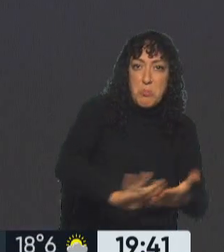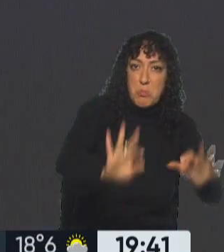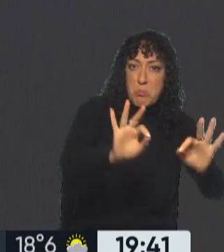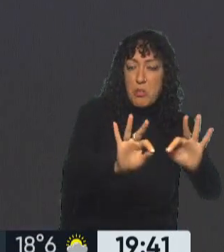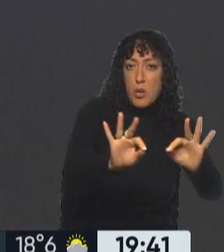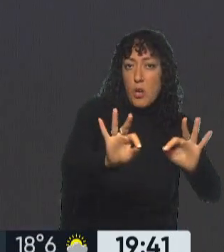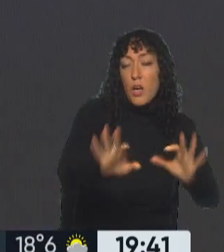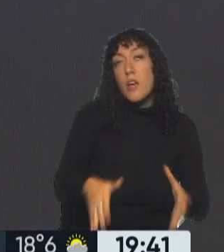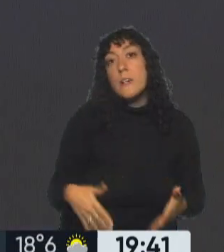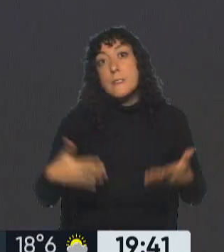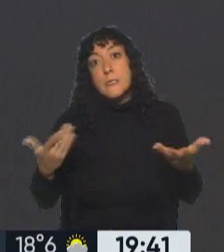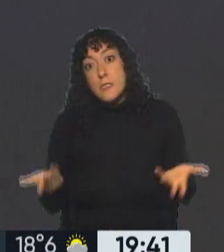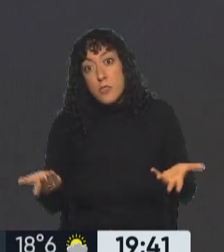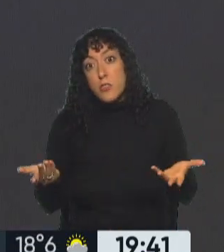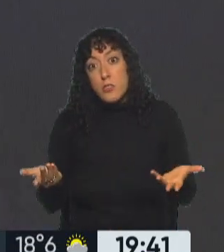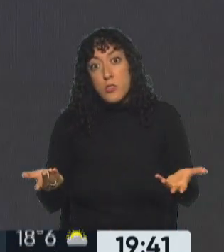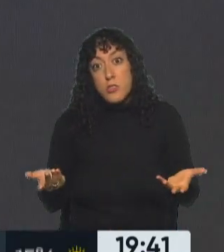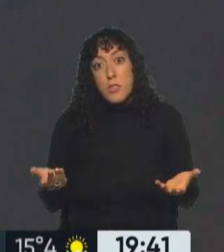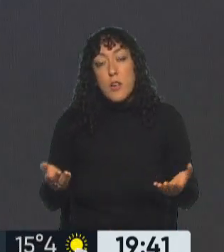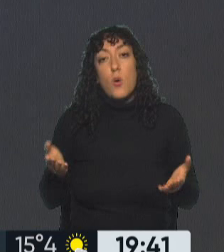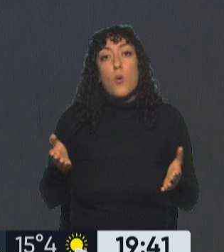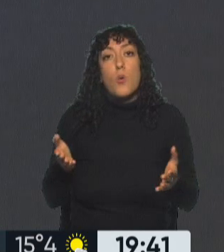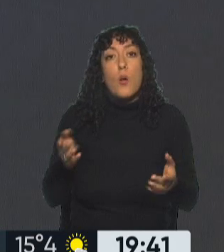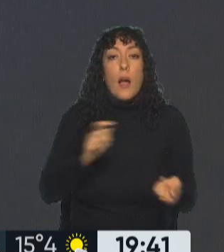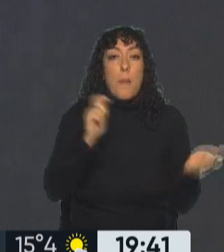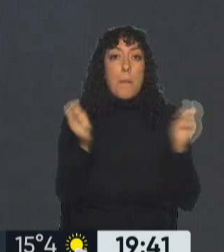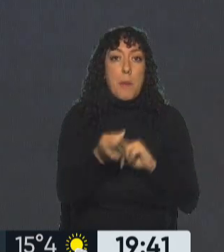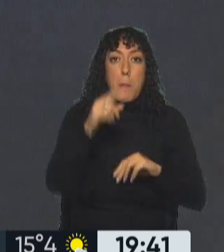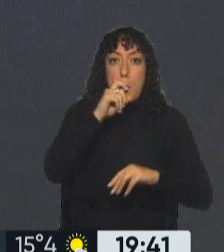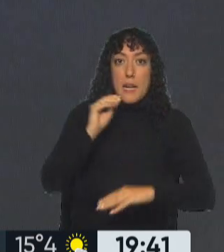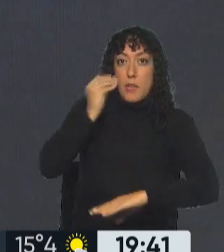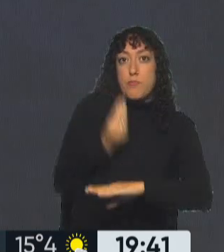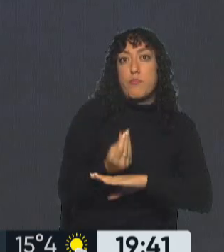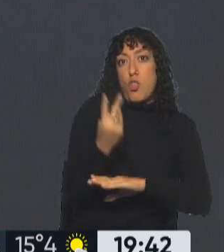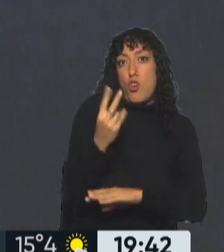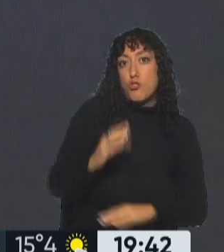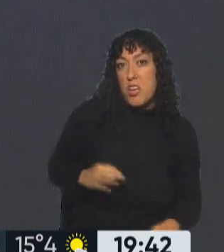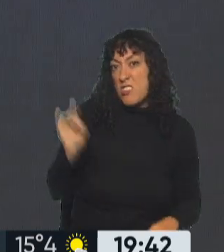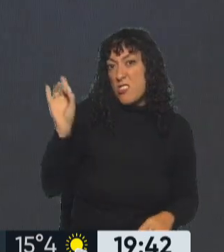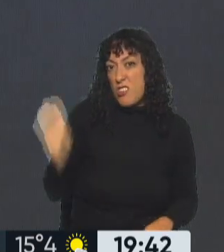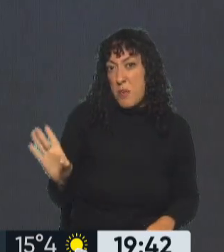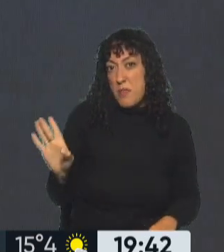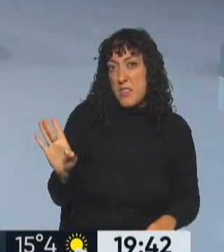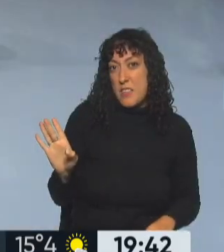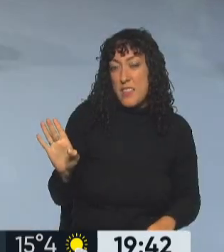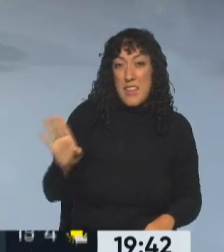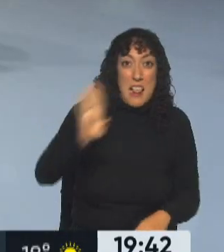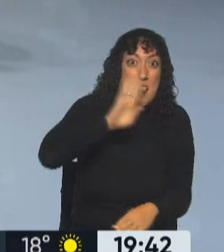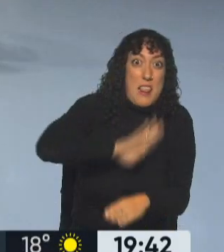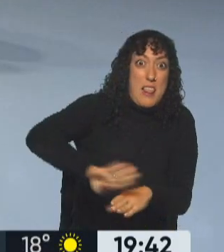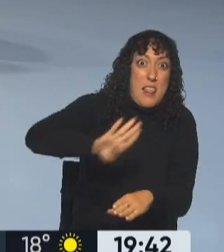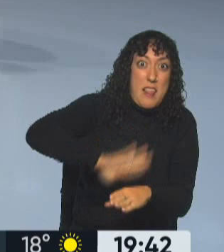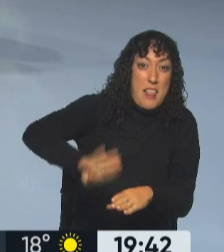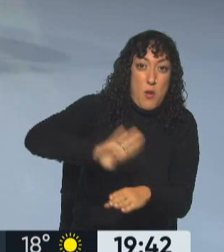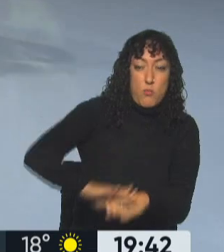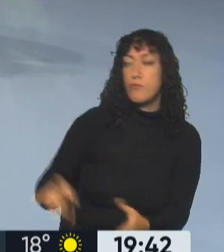y claramente cuando asume Cambiemos con Macri, hay 2 años, en solo 2 años se generó un nivel de endeudamiento externo que ya